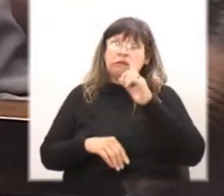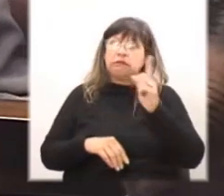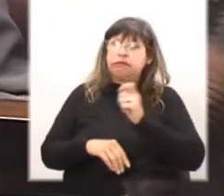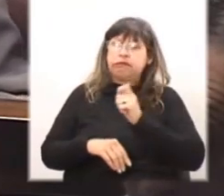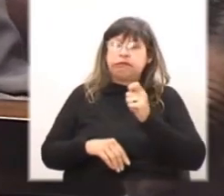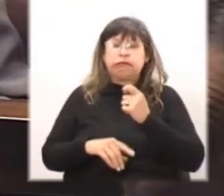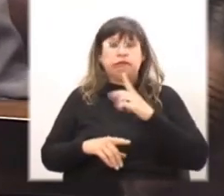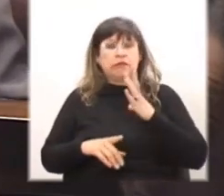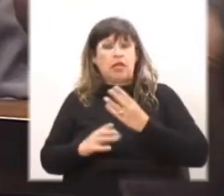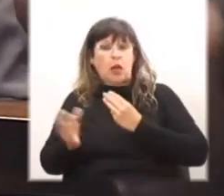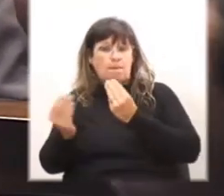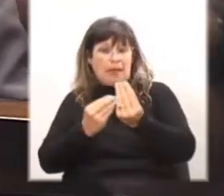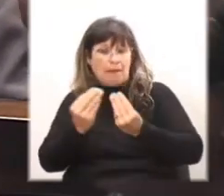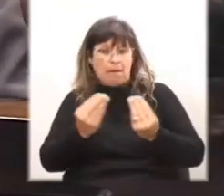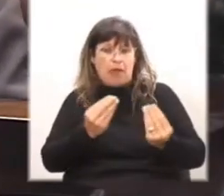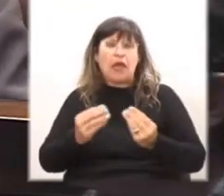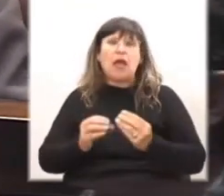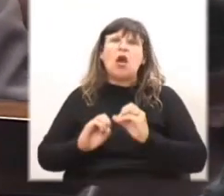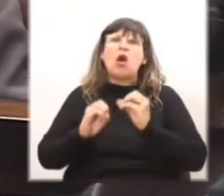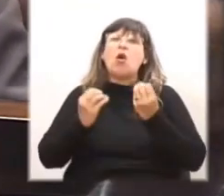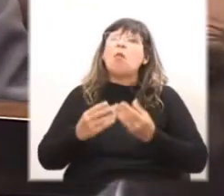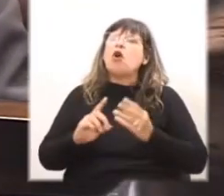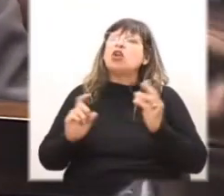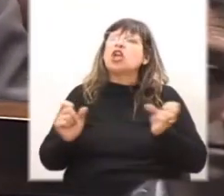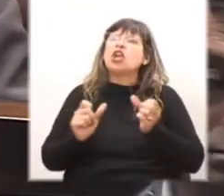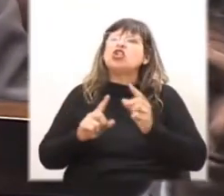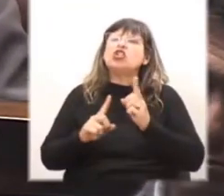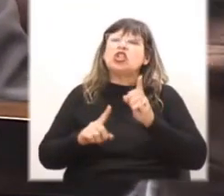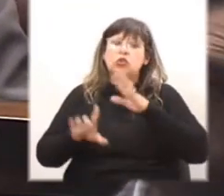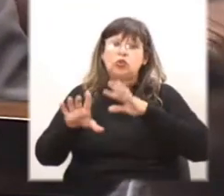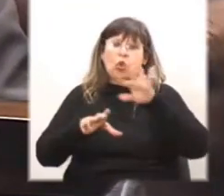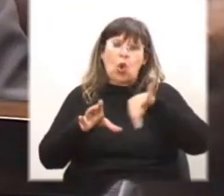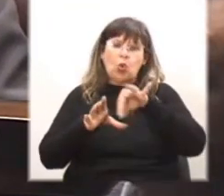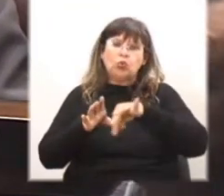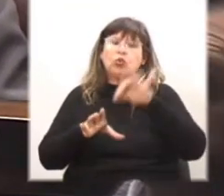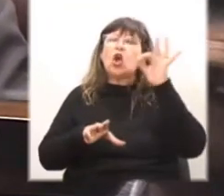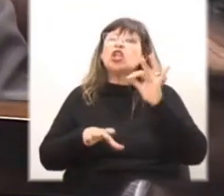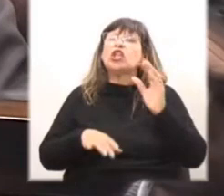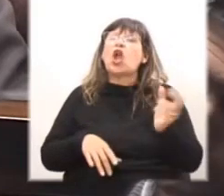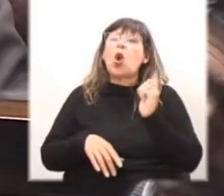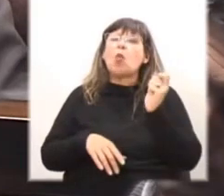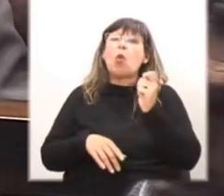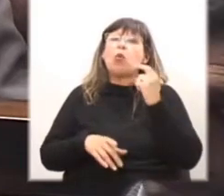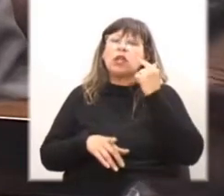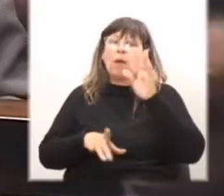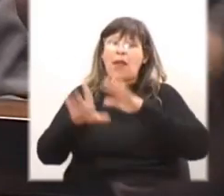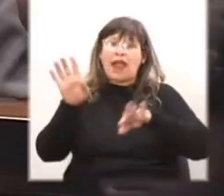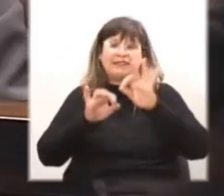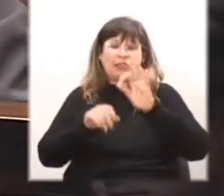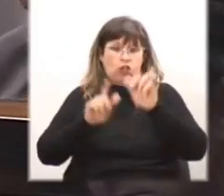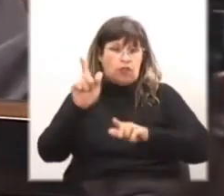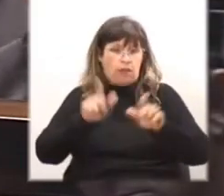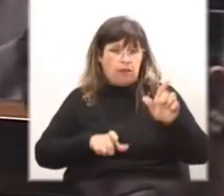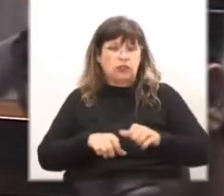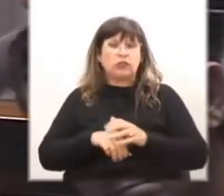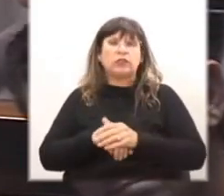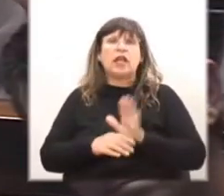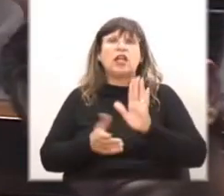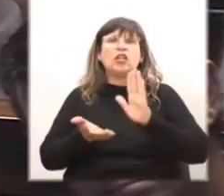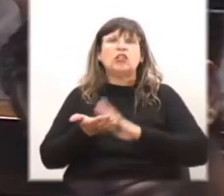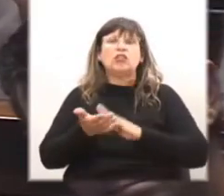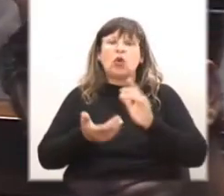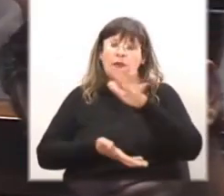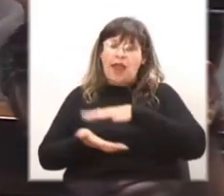cubrimiento de los puestos, ¿por qué no se realizó un sorteo público para la selección de personas? Respecto al área